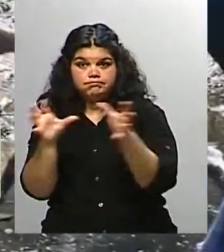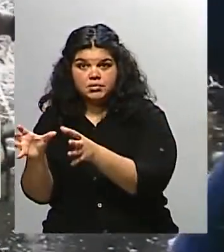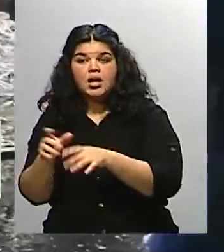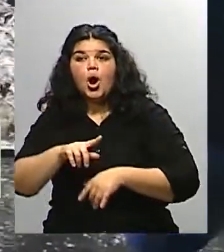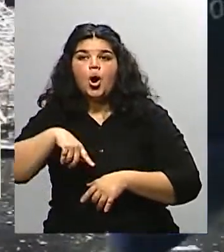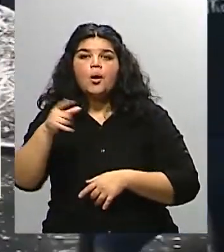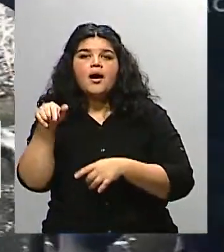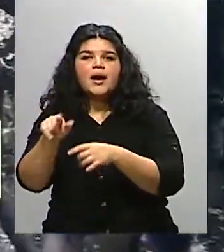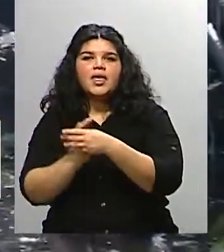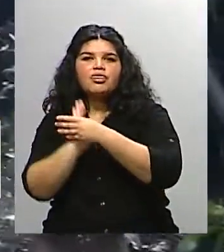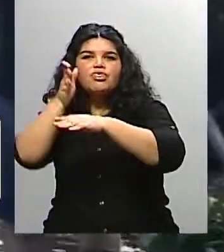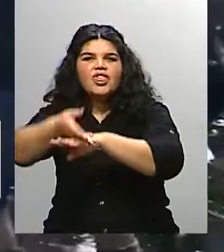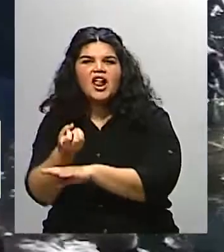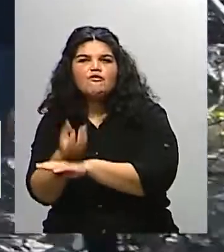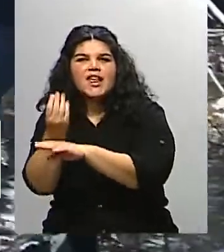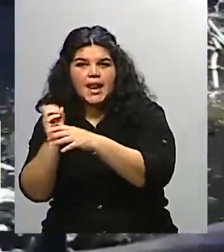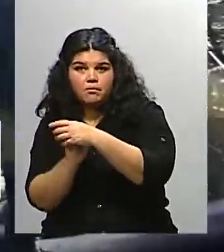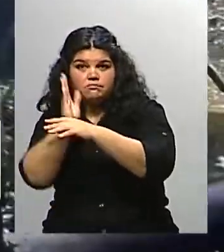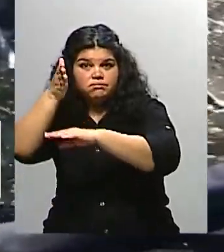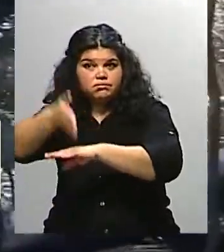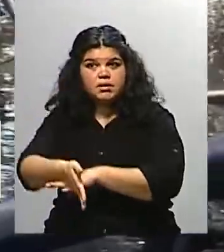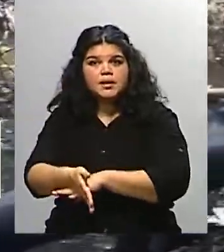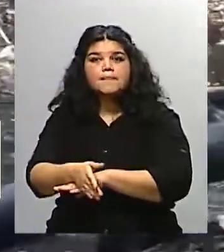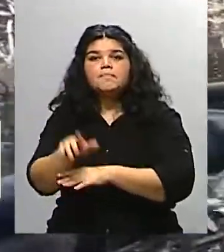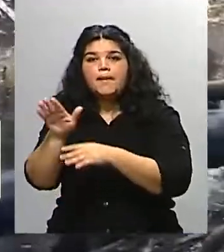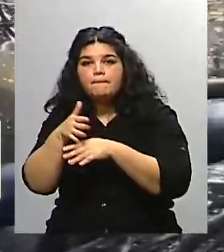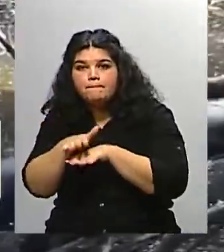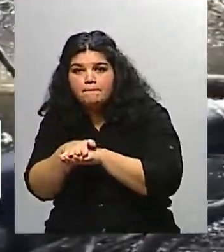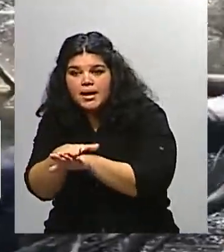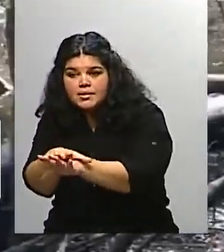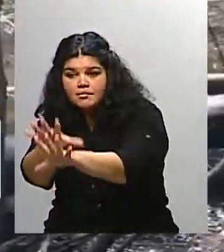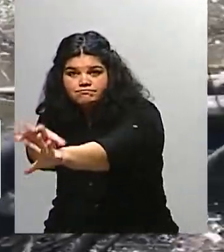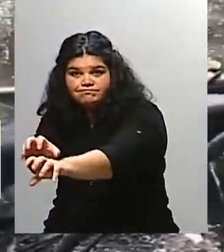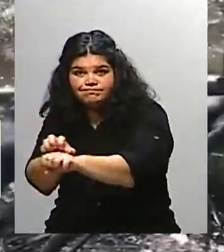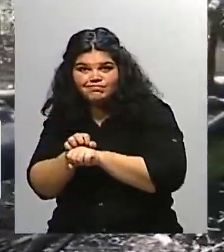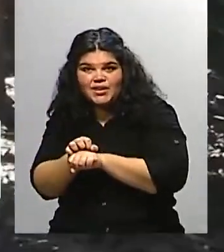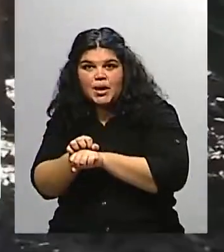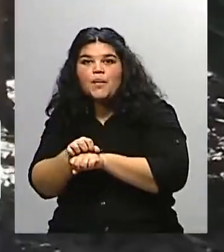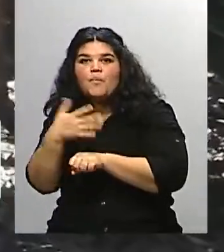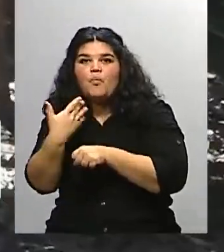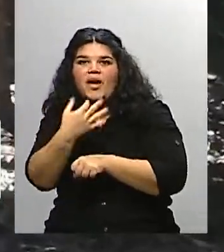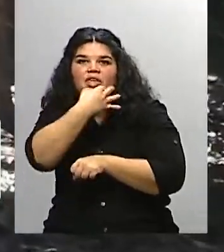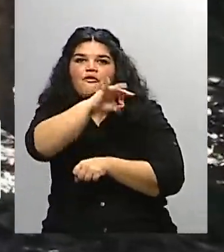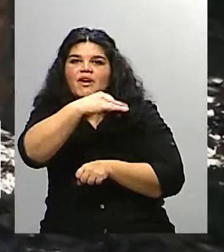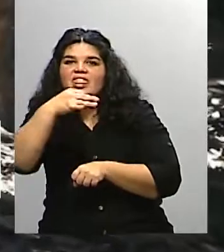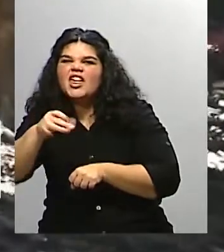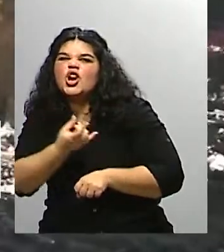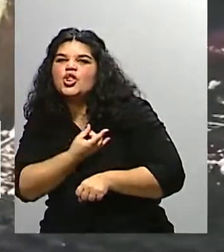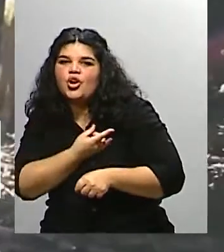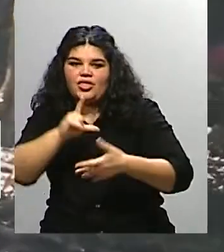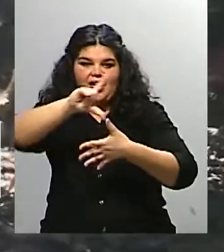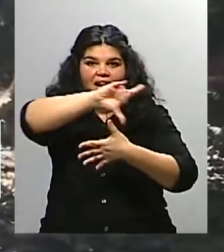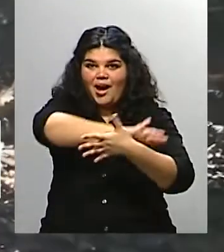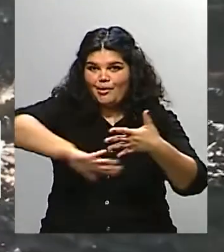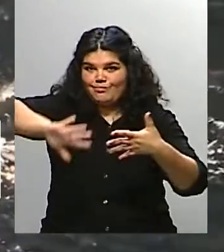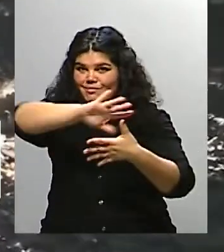un pez de hábitos carroñeros y comercializarlo en muchas ciudades de América Latina. Obviamente las personas